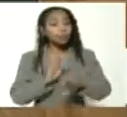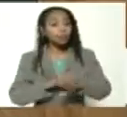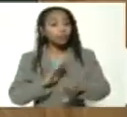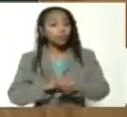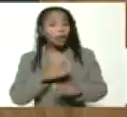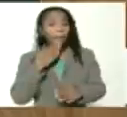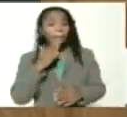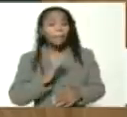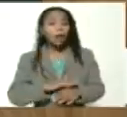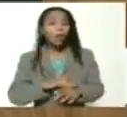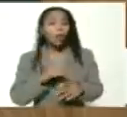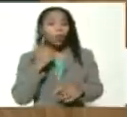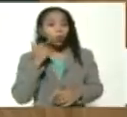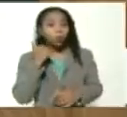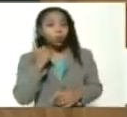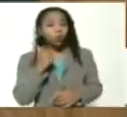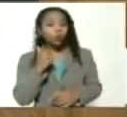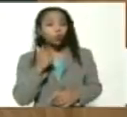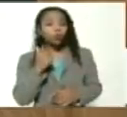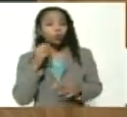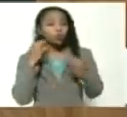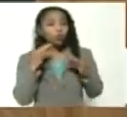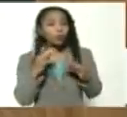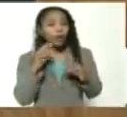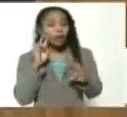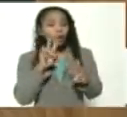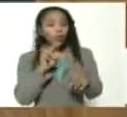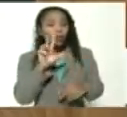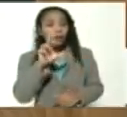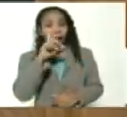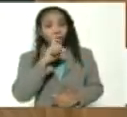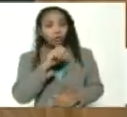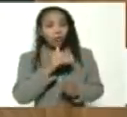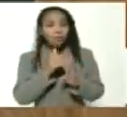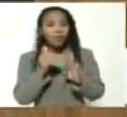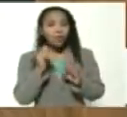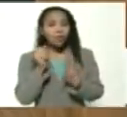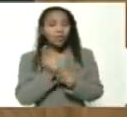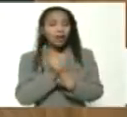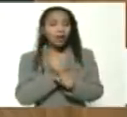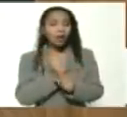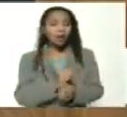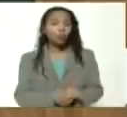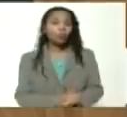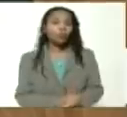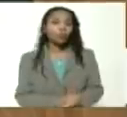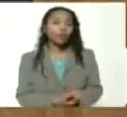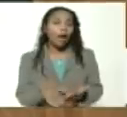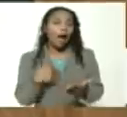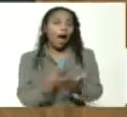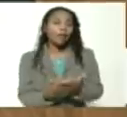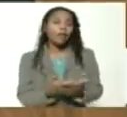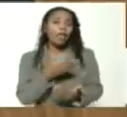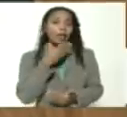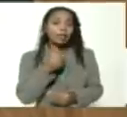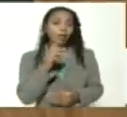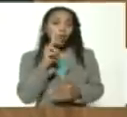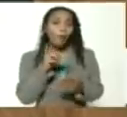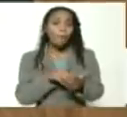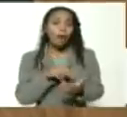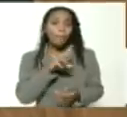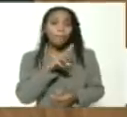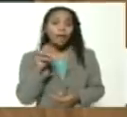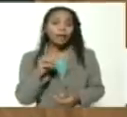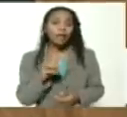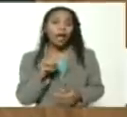delitos comunes, en relación a estos tres años y medio de gestión hasta el diciembre de 2020, han